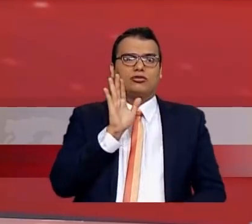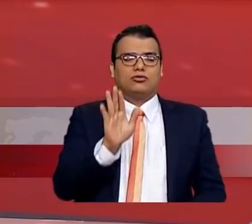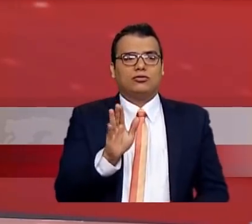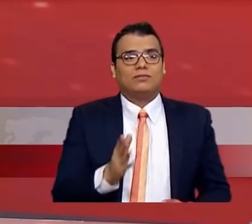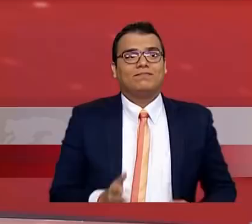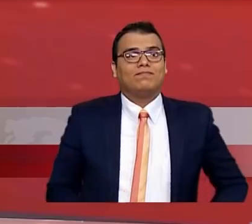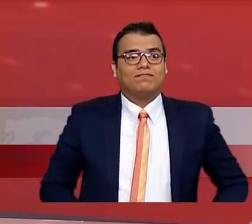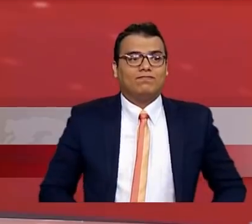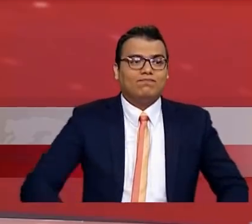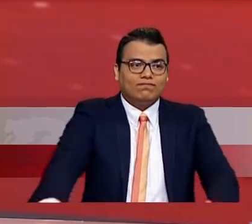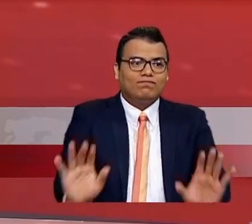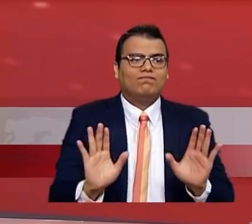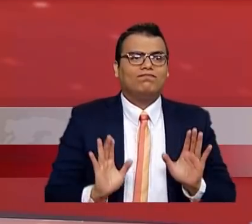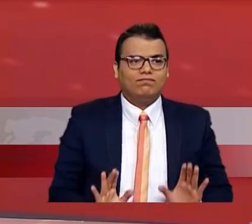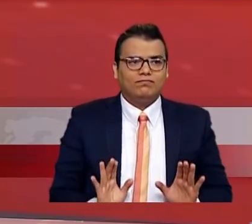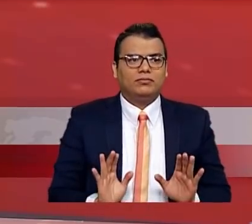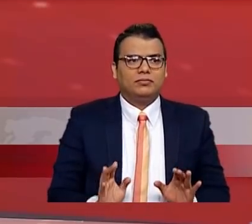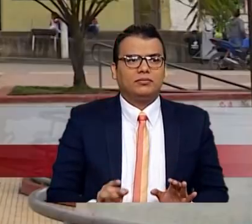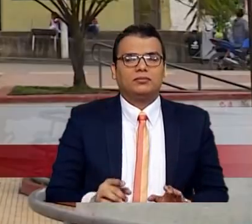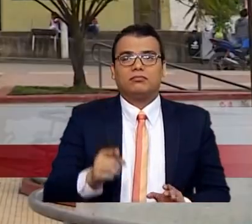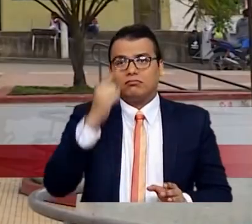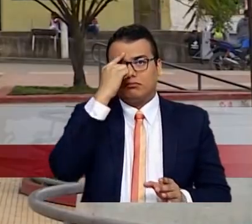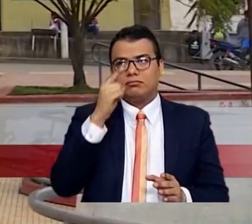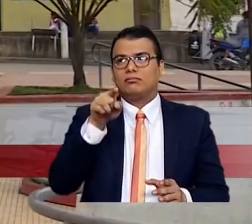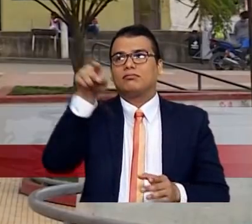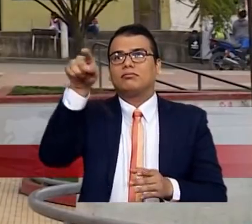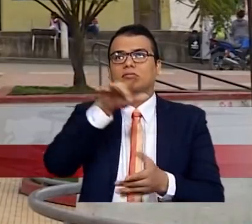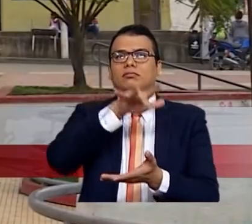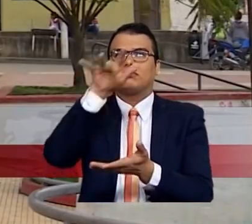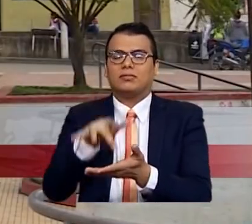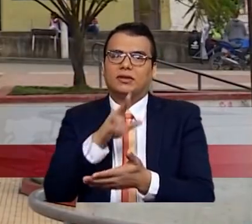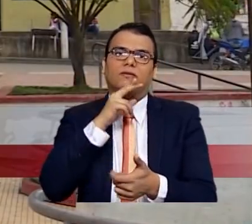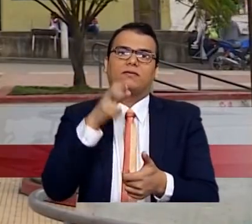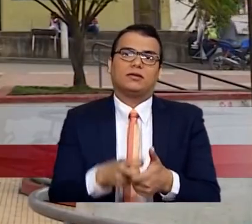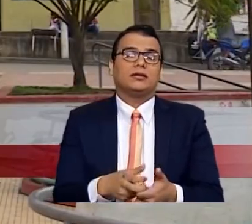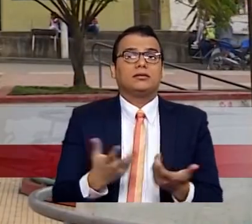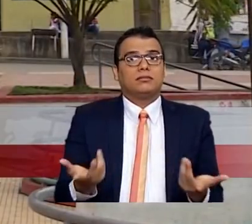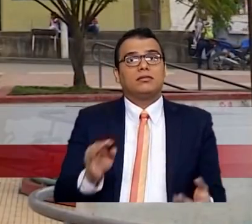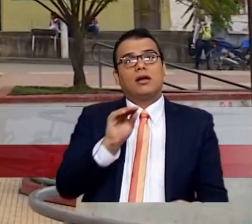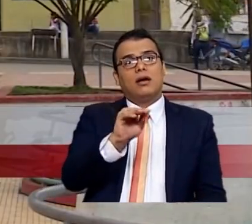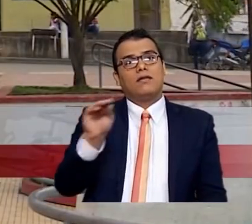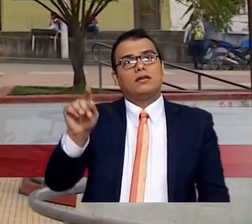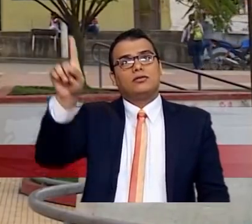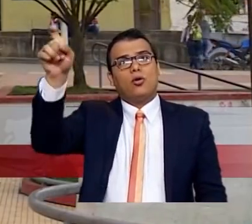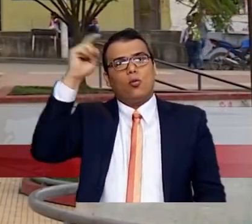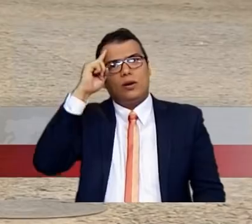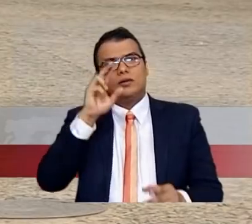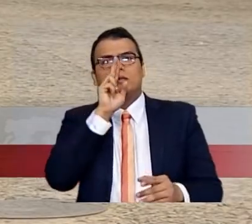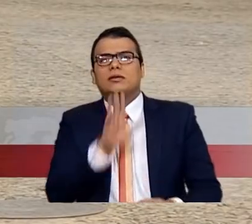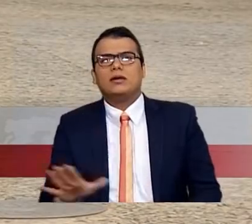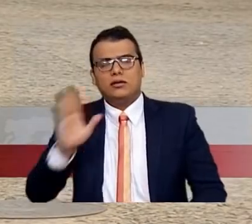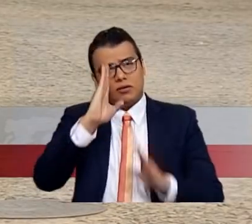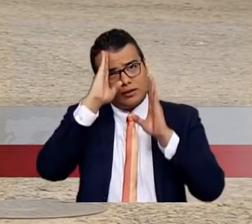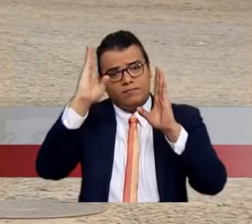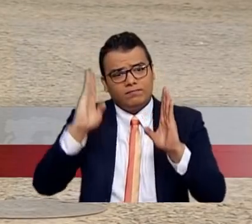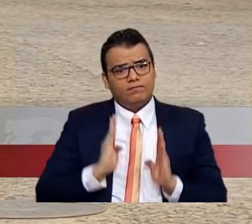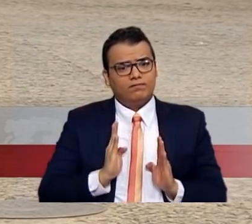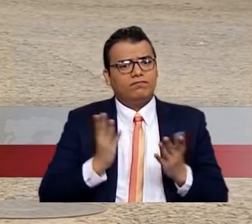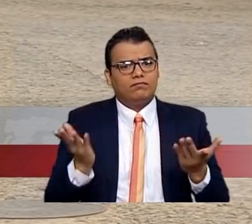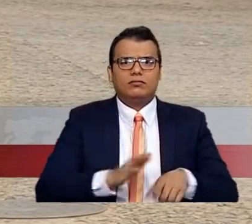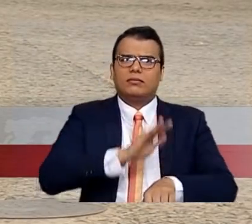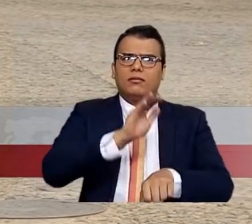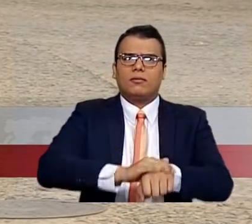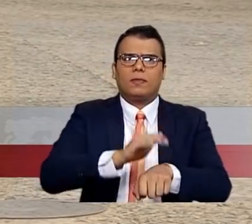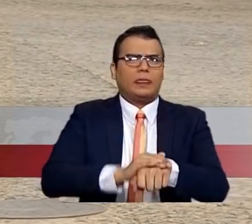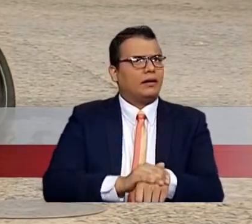locales ya no pueden estar dentro de sus territorios le pide al gobierno nacional adoptar medidas la exigencia para el gobierno nacional